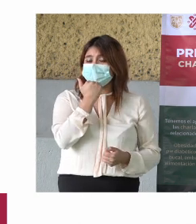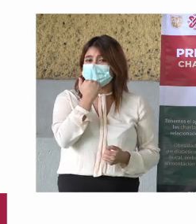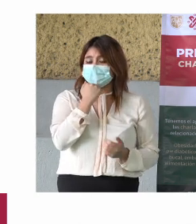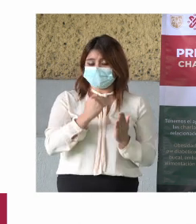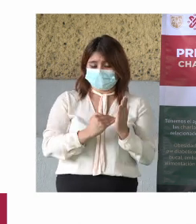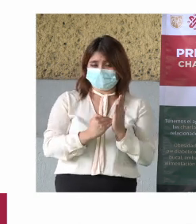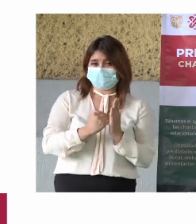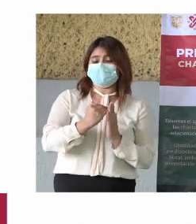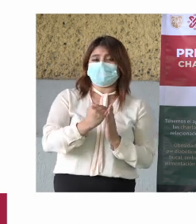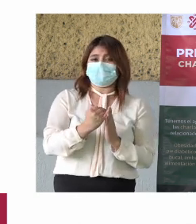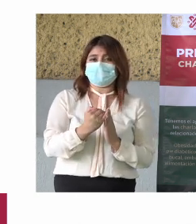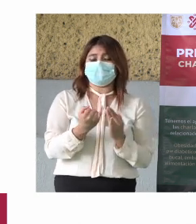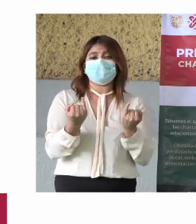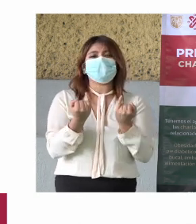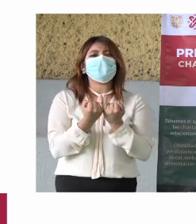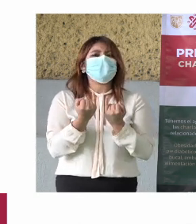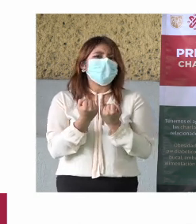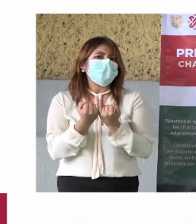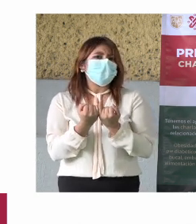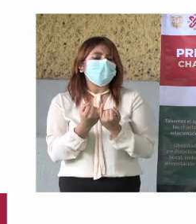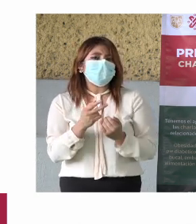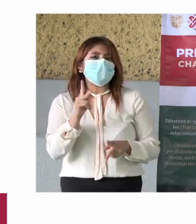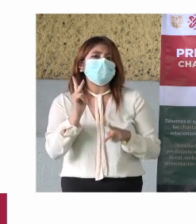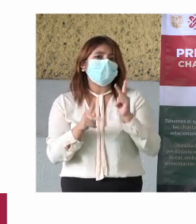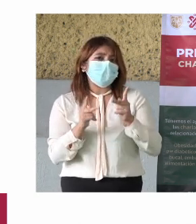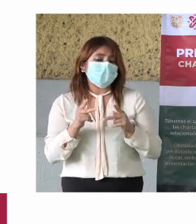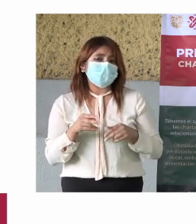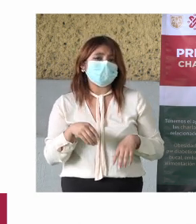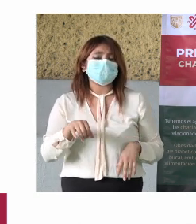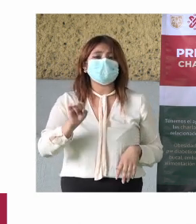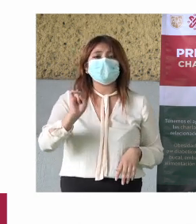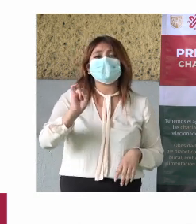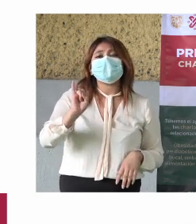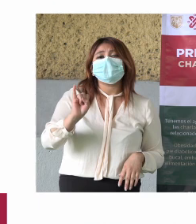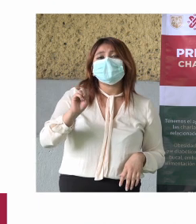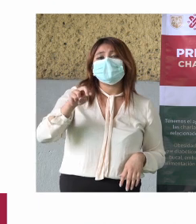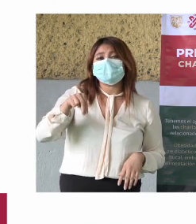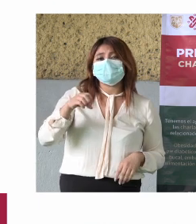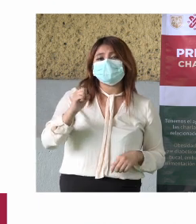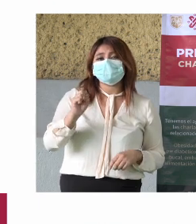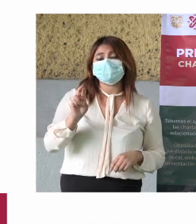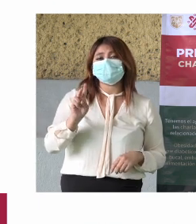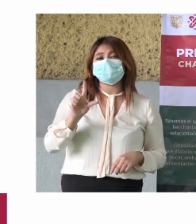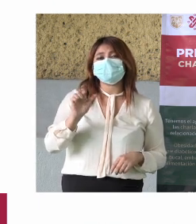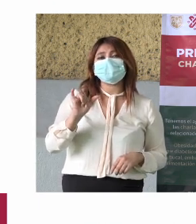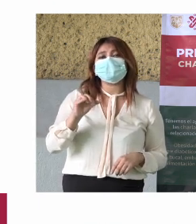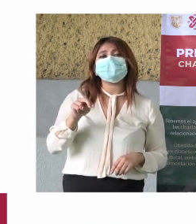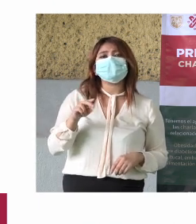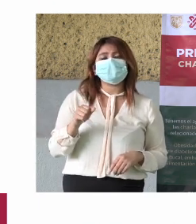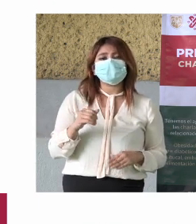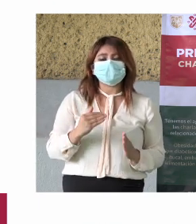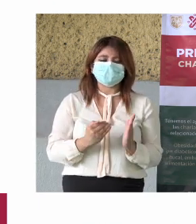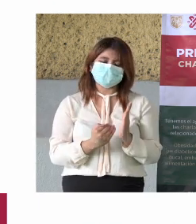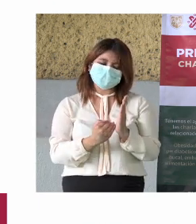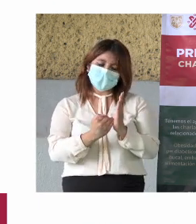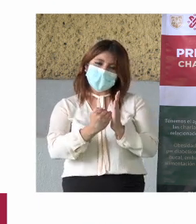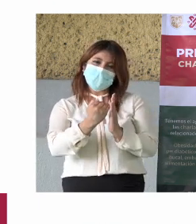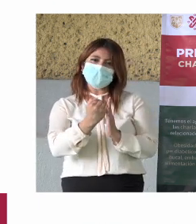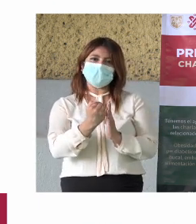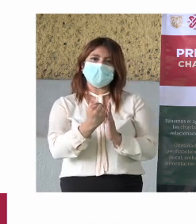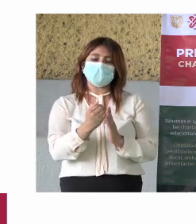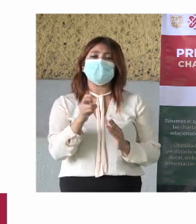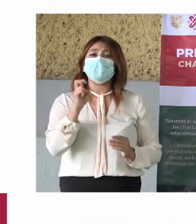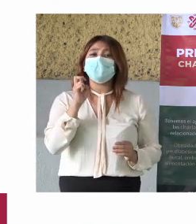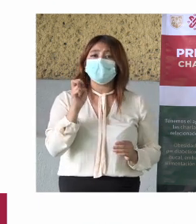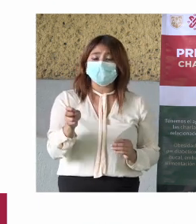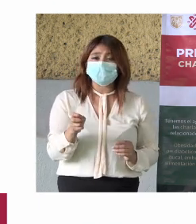en las líneas que nos hablan sobre la insulina y la resistencia a la insulina. Empiezan a Entonces, por eso es que muchas veces el